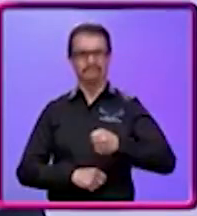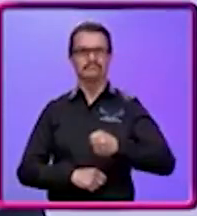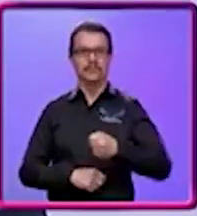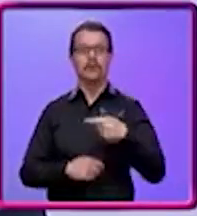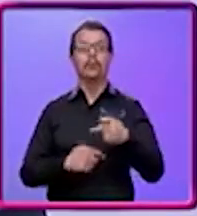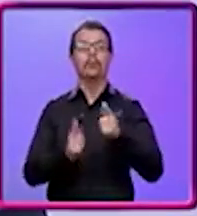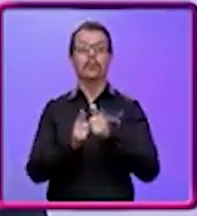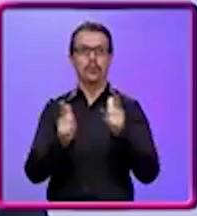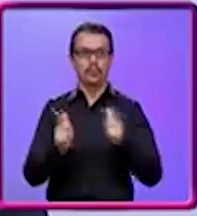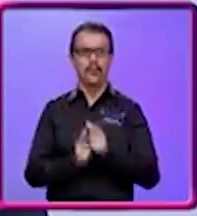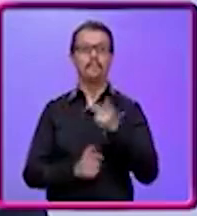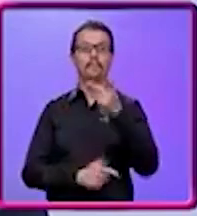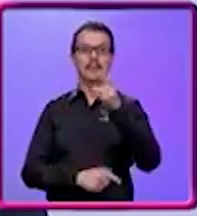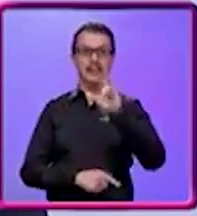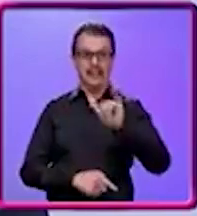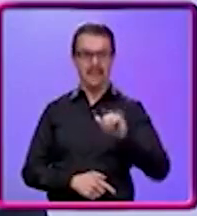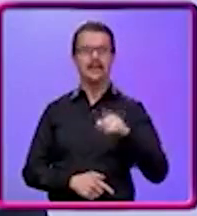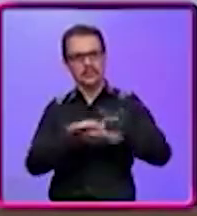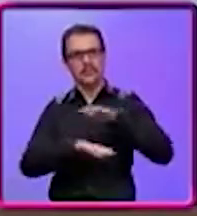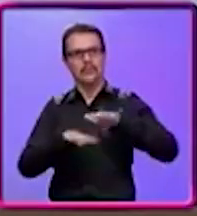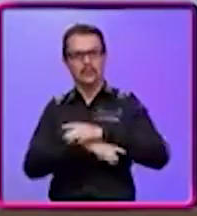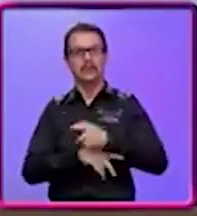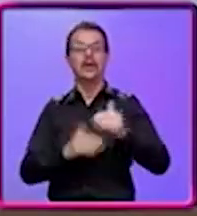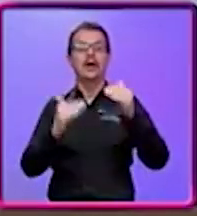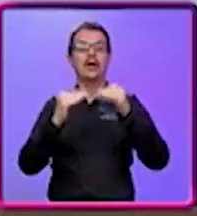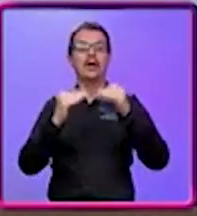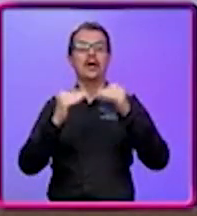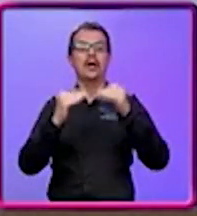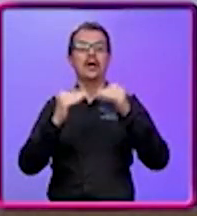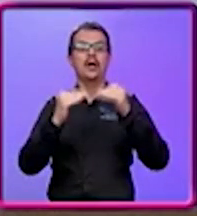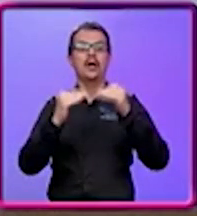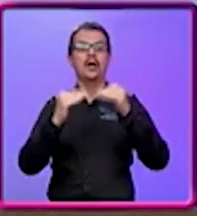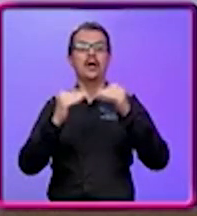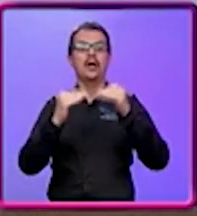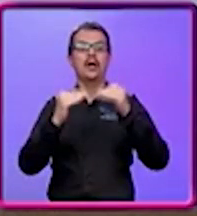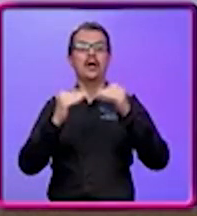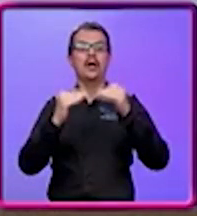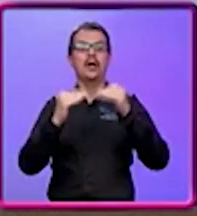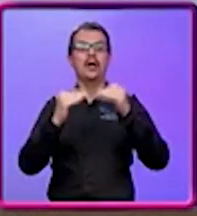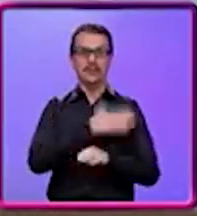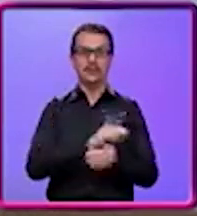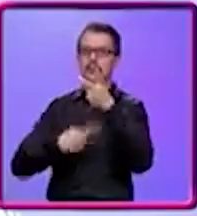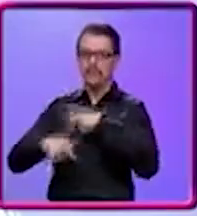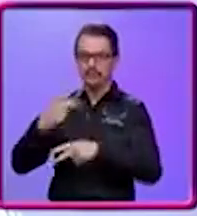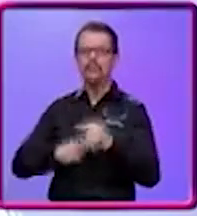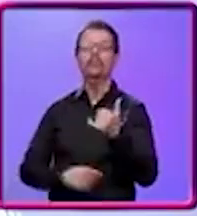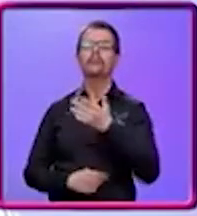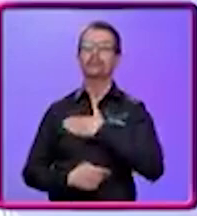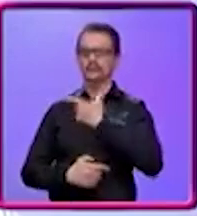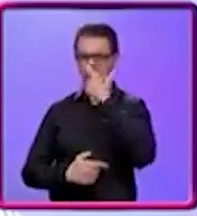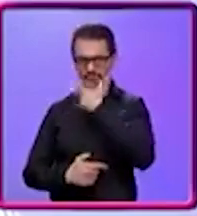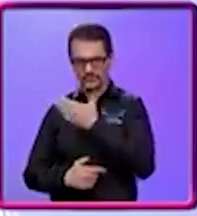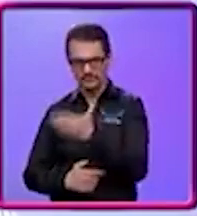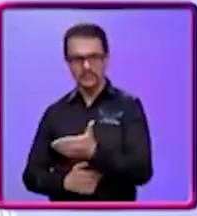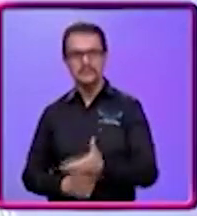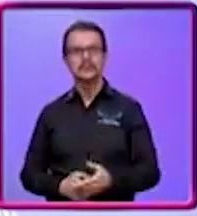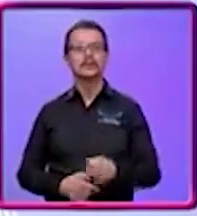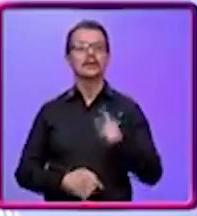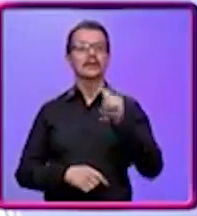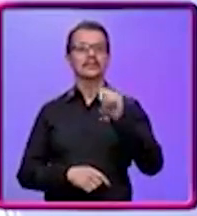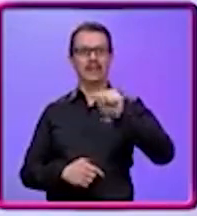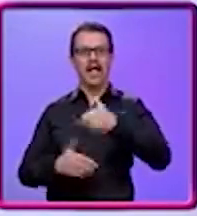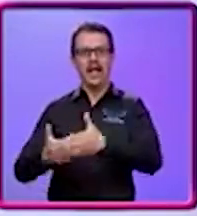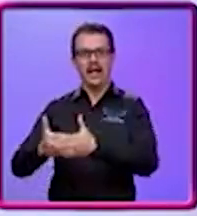pan Alfredo del Mazo de la coalición pri partido verde Nueva Alianza y Encuentro Social Teresa Castel como candidata